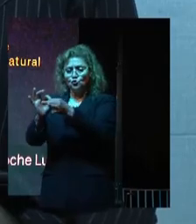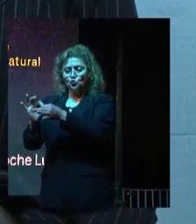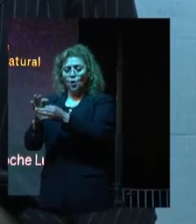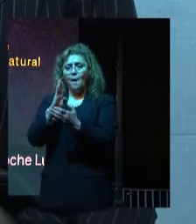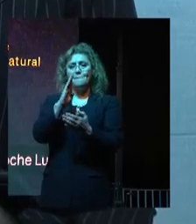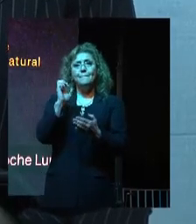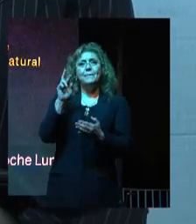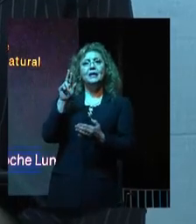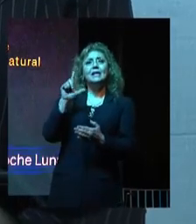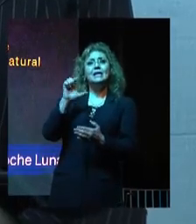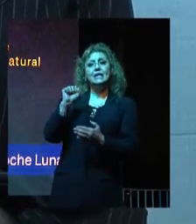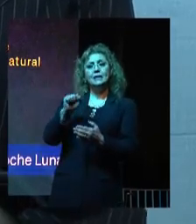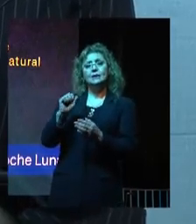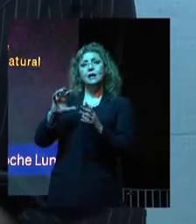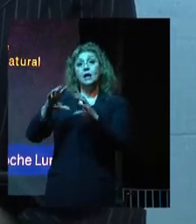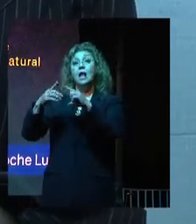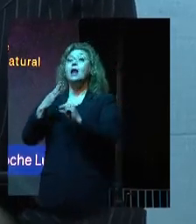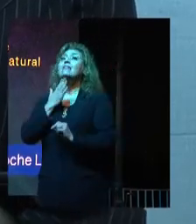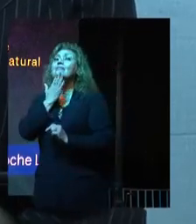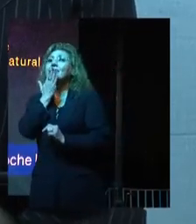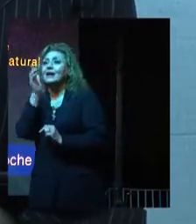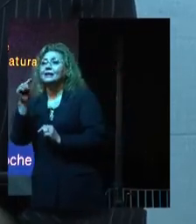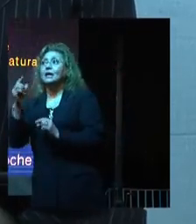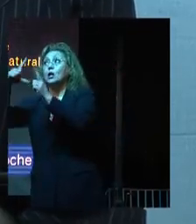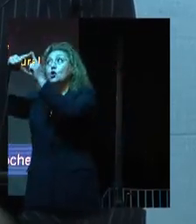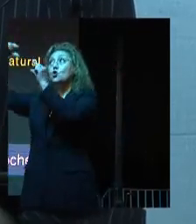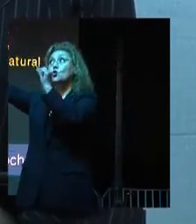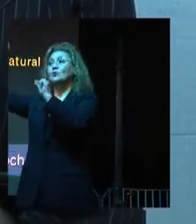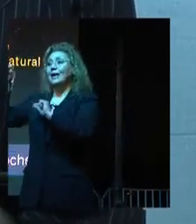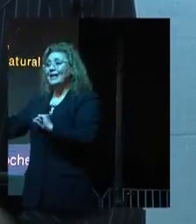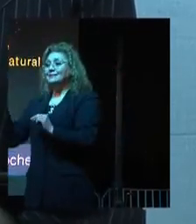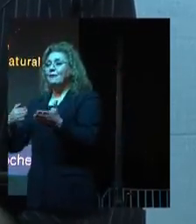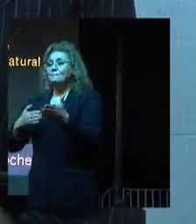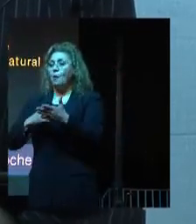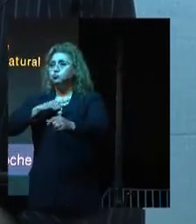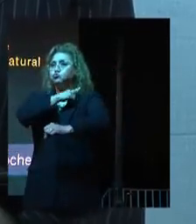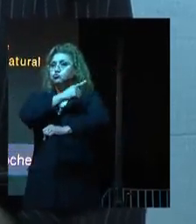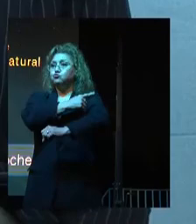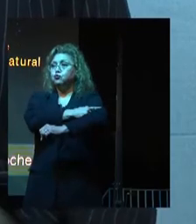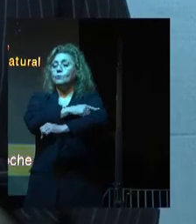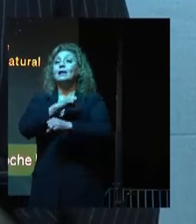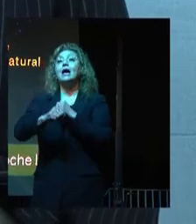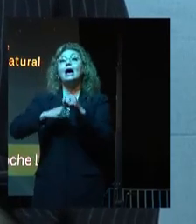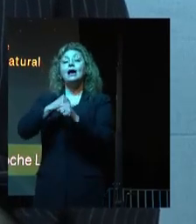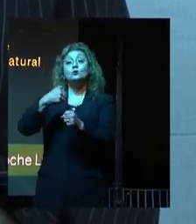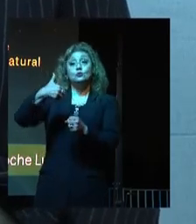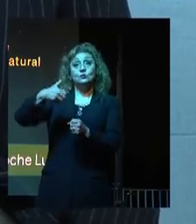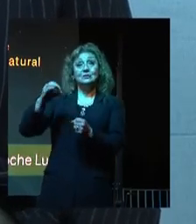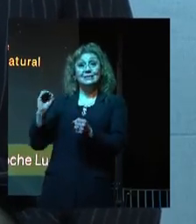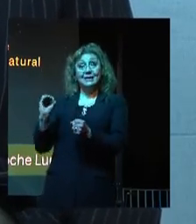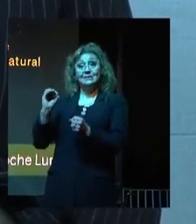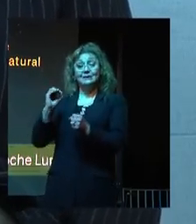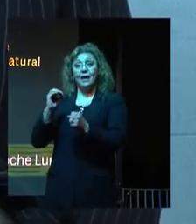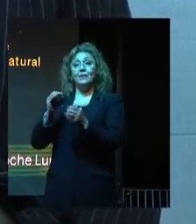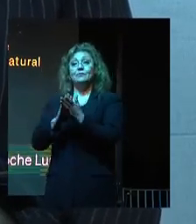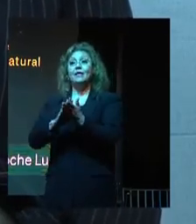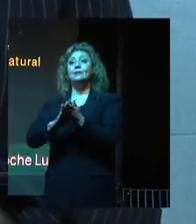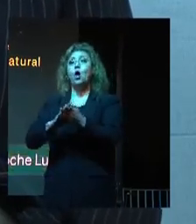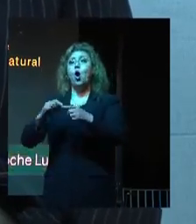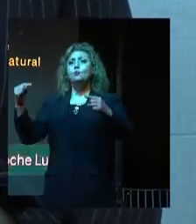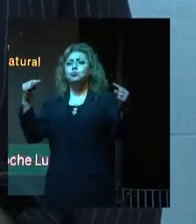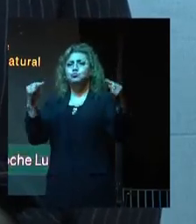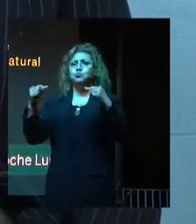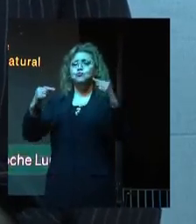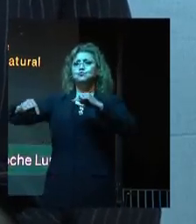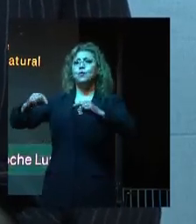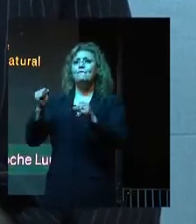que cada una es una frontera de poder. En los años 60, durante la Guerra Fría, hubo todo el tema de la carrera espacial.